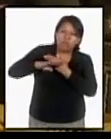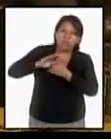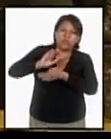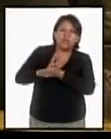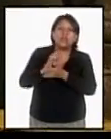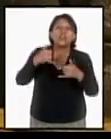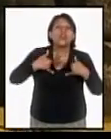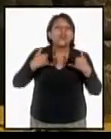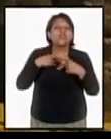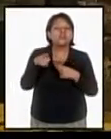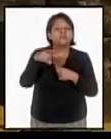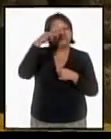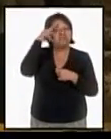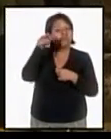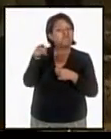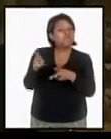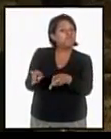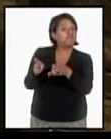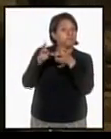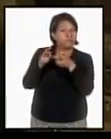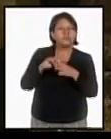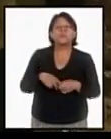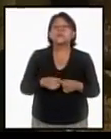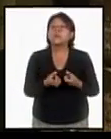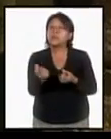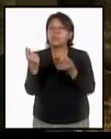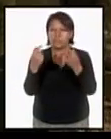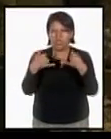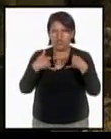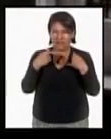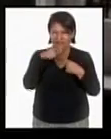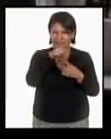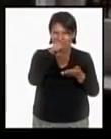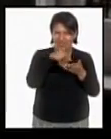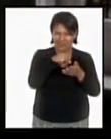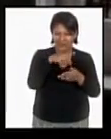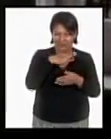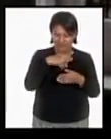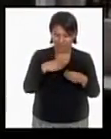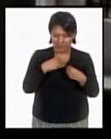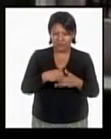les criminaliza. Hay jóvenes ahí donde estamos que pues